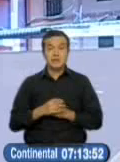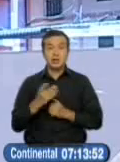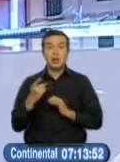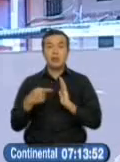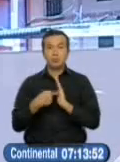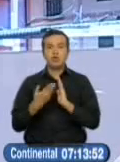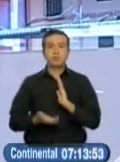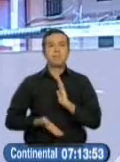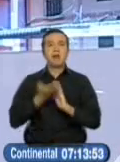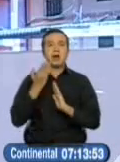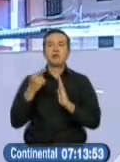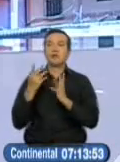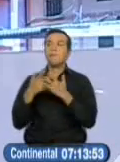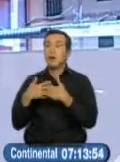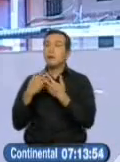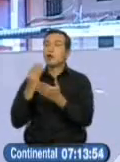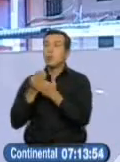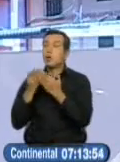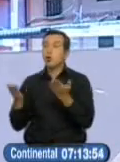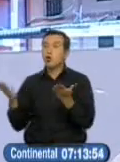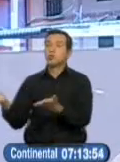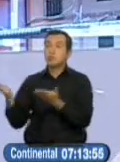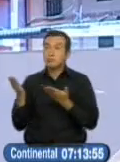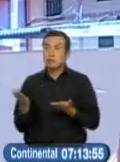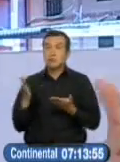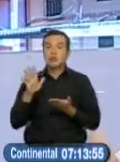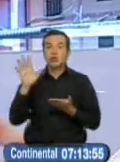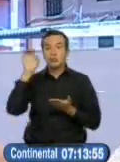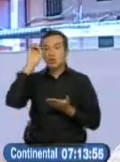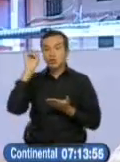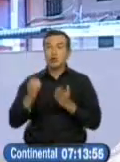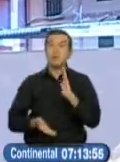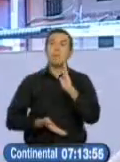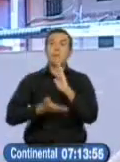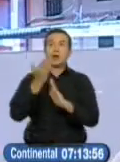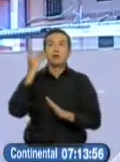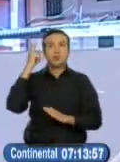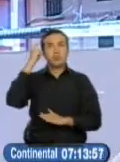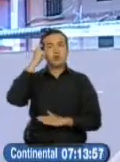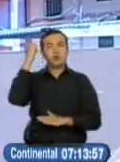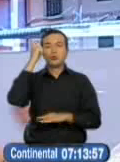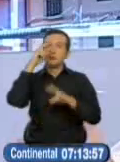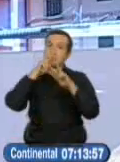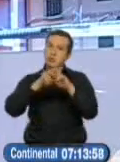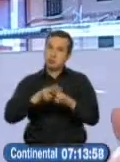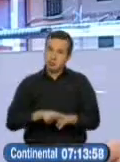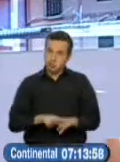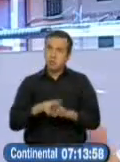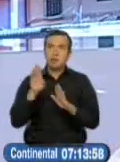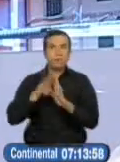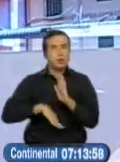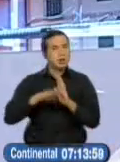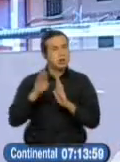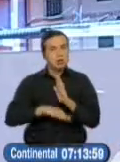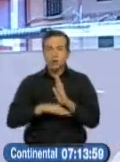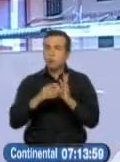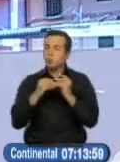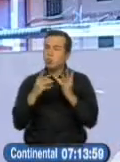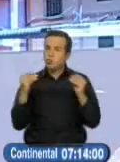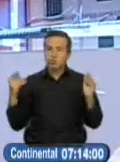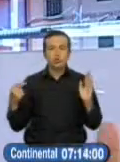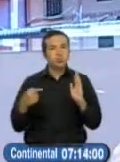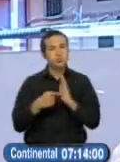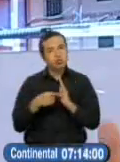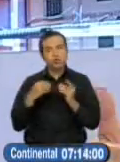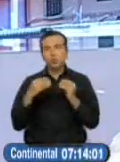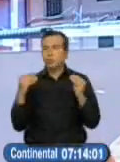los aranceles en ese tipo de importaciones a un 5%, que es algo que el gobierno también debe revisar. Bajar la carga tributaria para